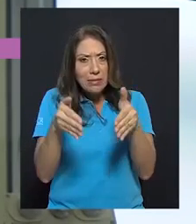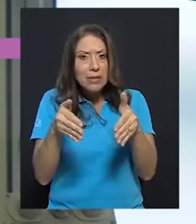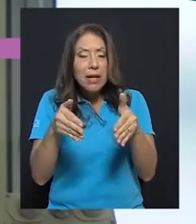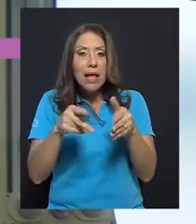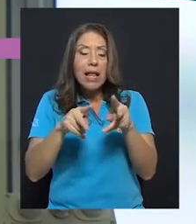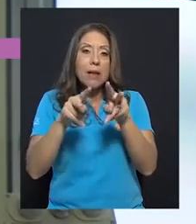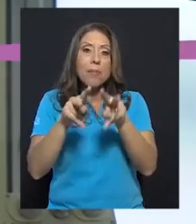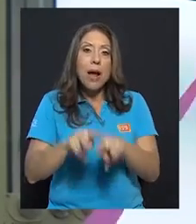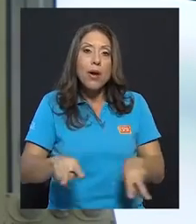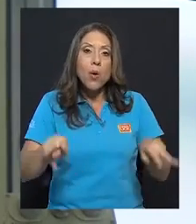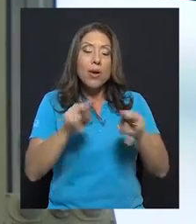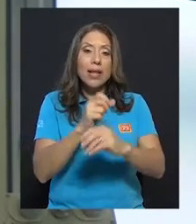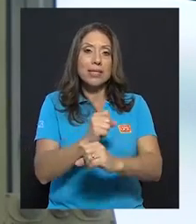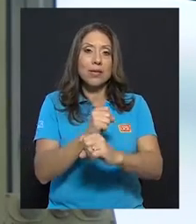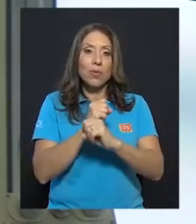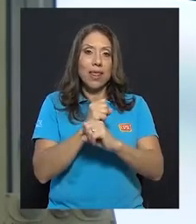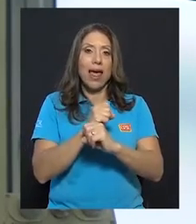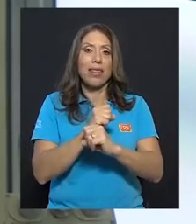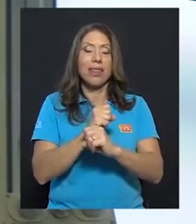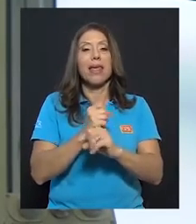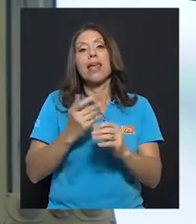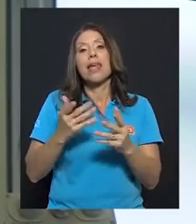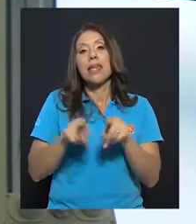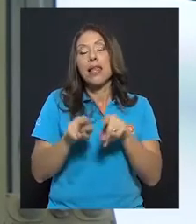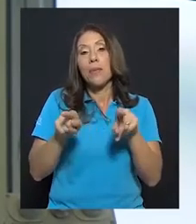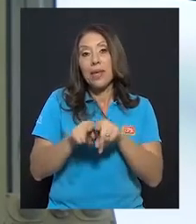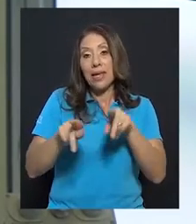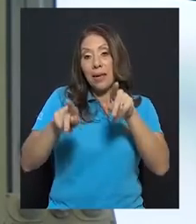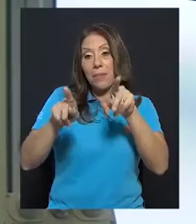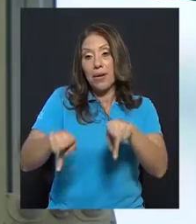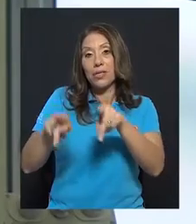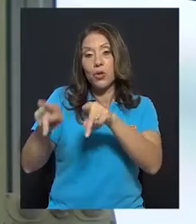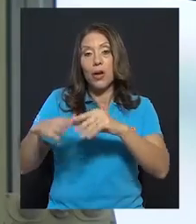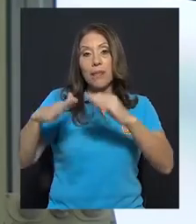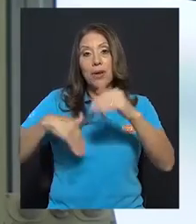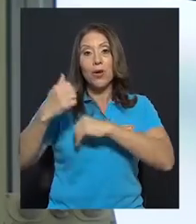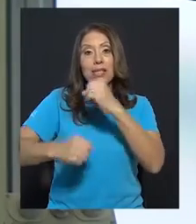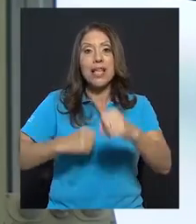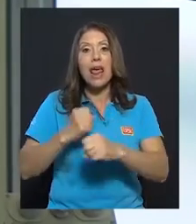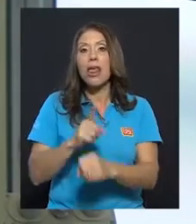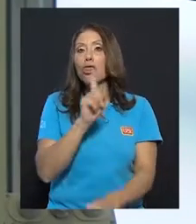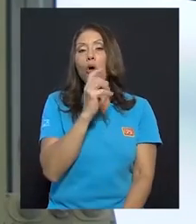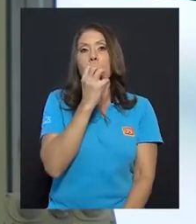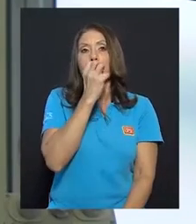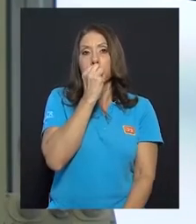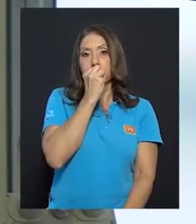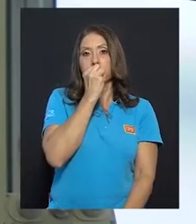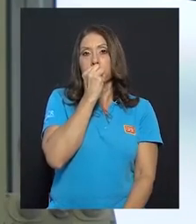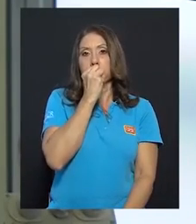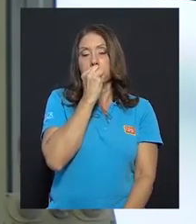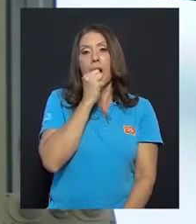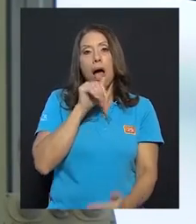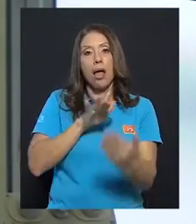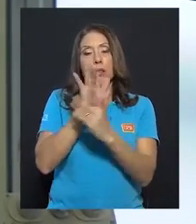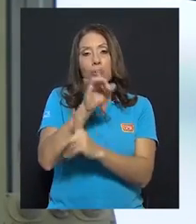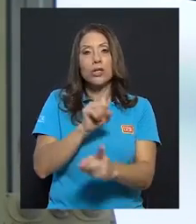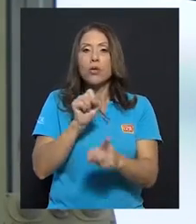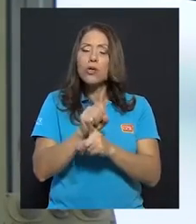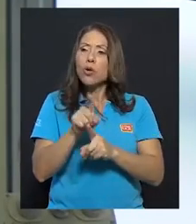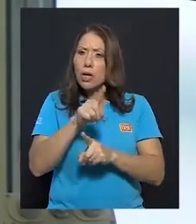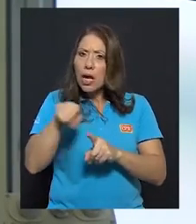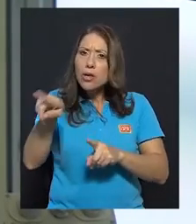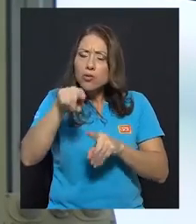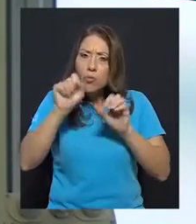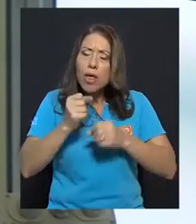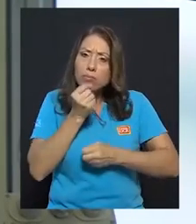manera importante en el valor de la seguridad y en la posibilidad de que las personas menores de edad rompan el silencio y tengan herramientas para